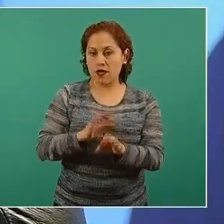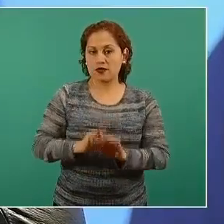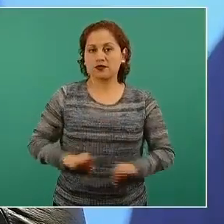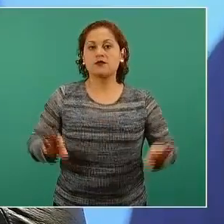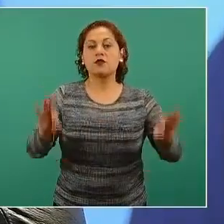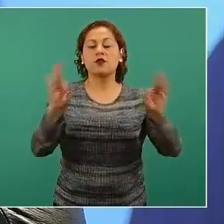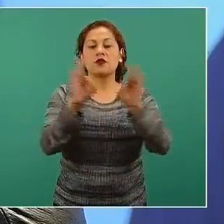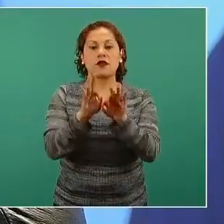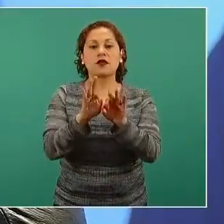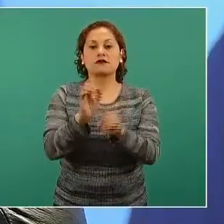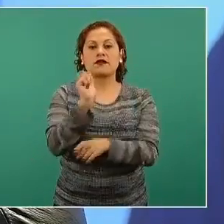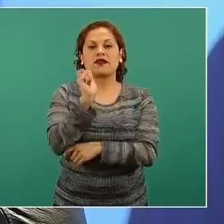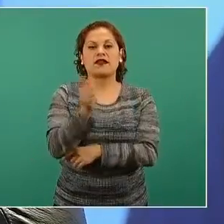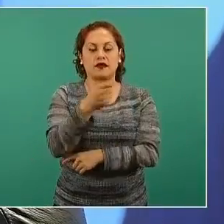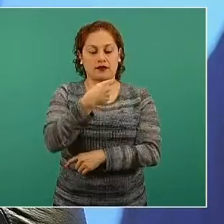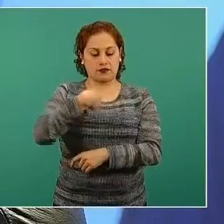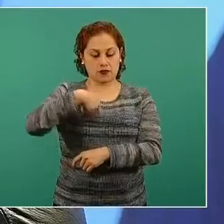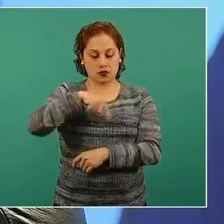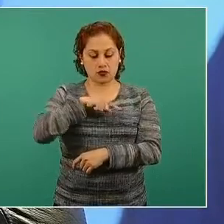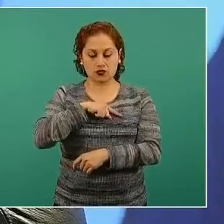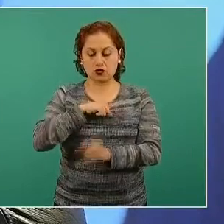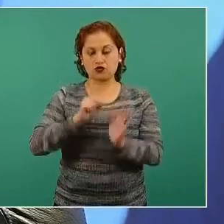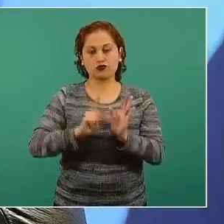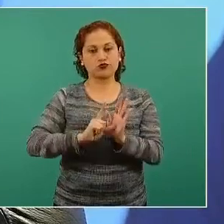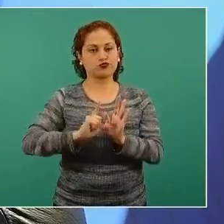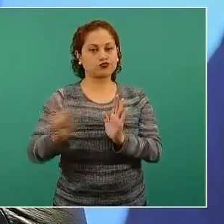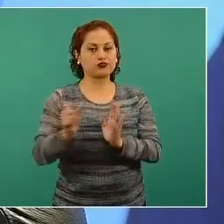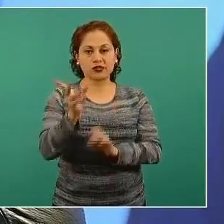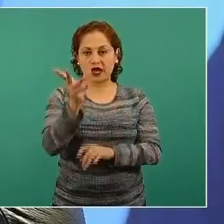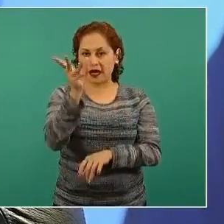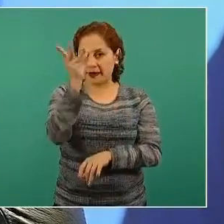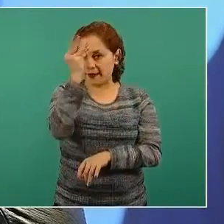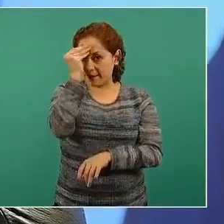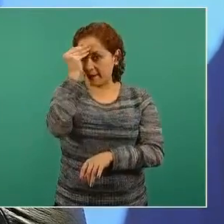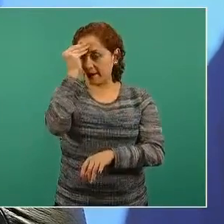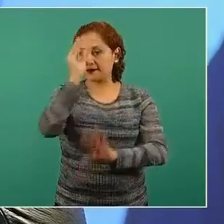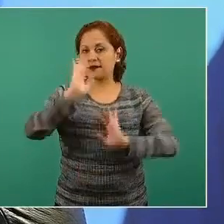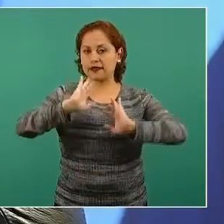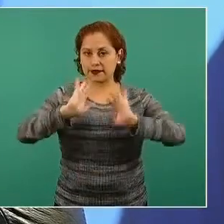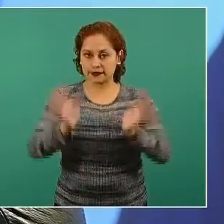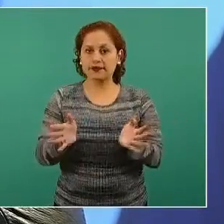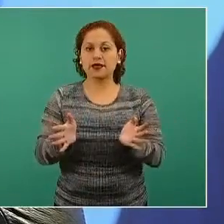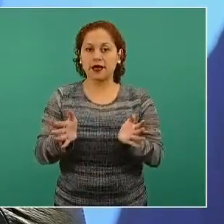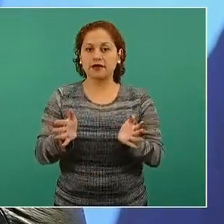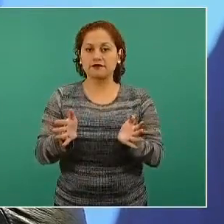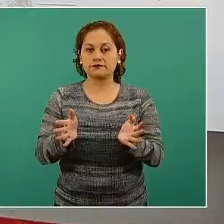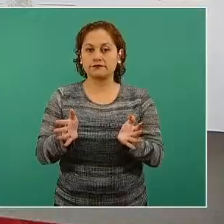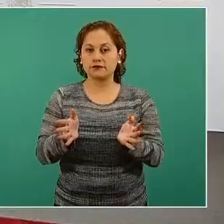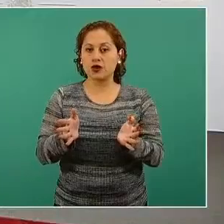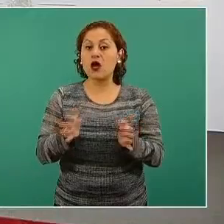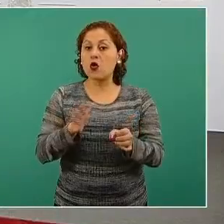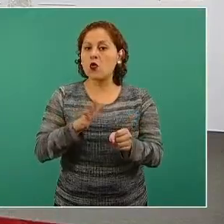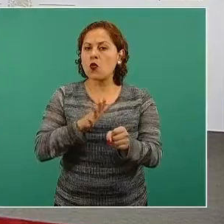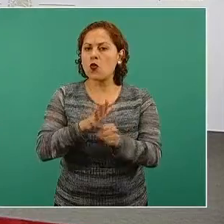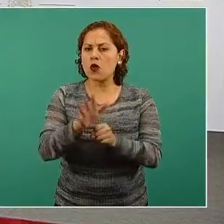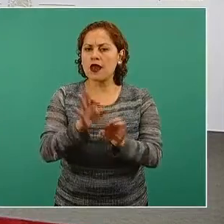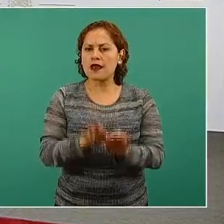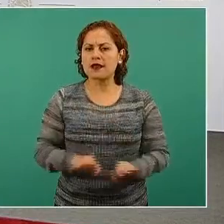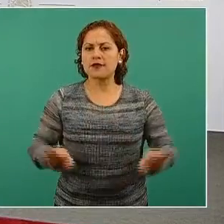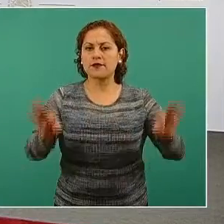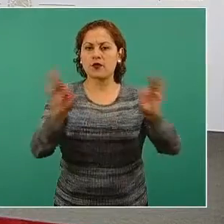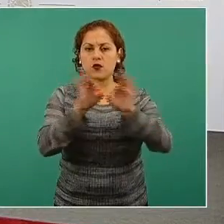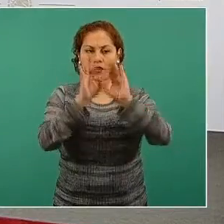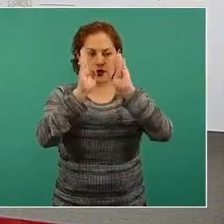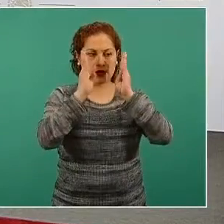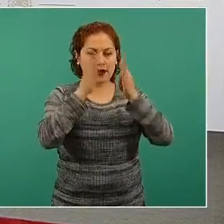ha demostrado la importancia que tiene en este momento el sector salud y sobre todo en